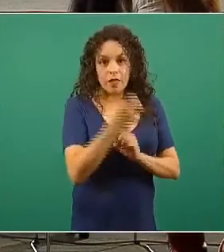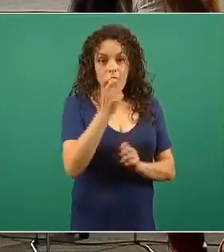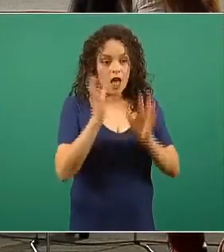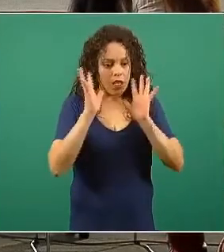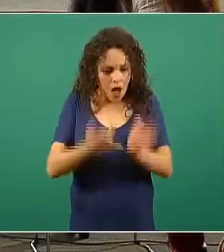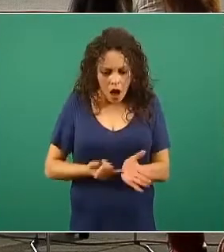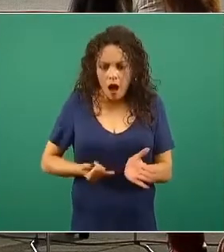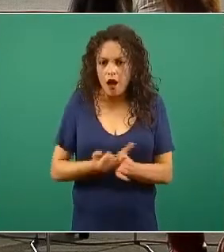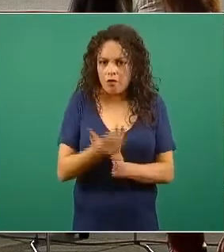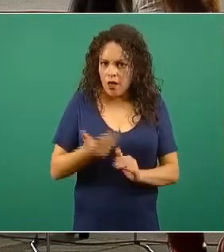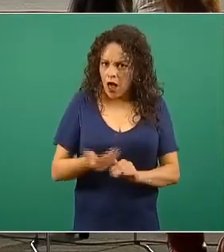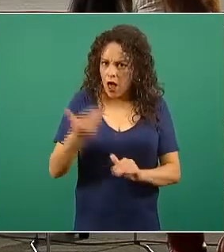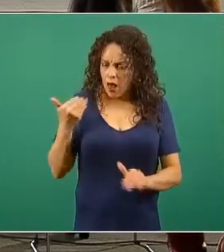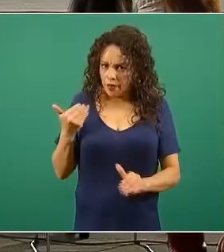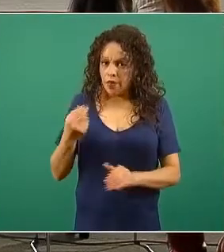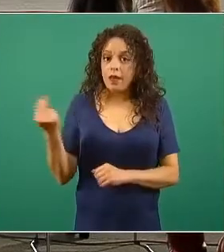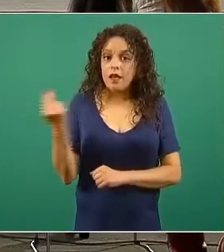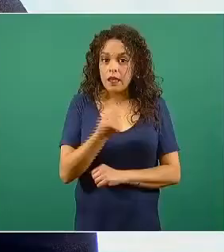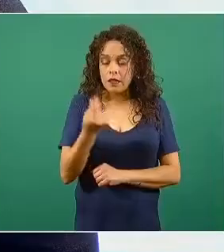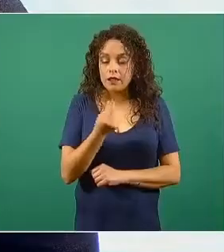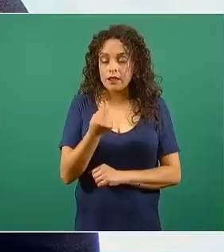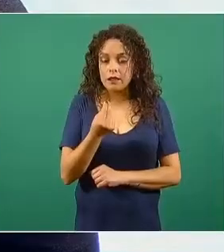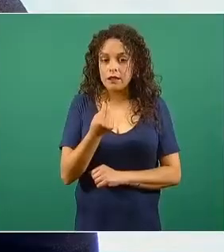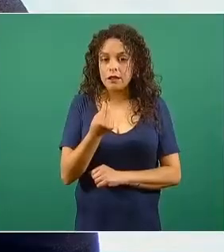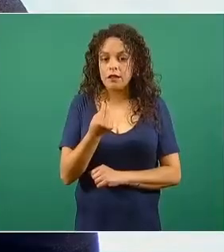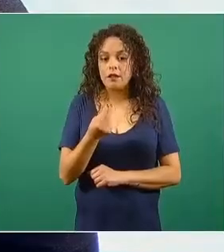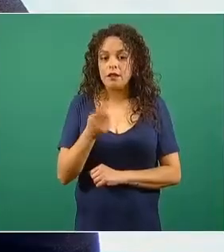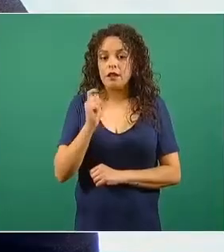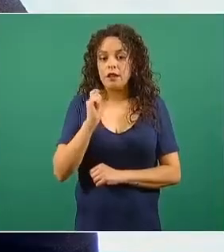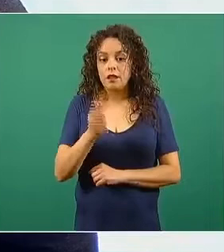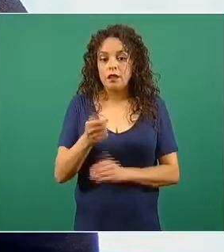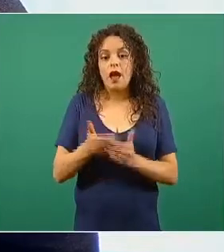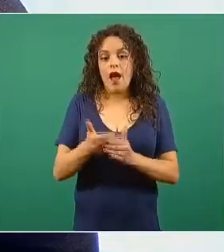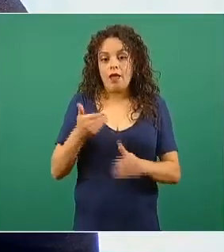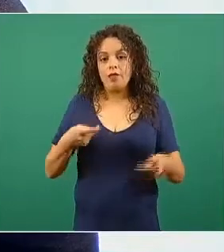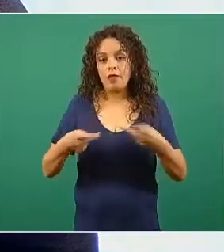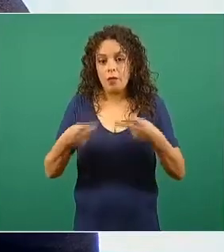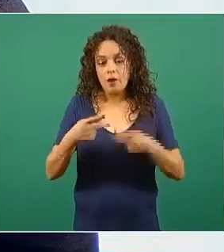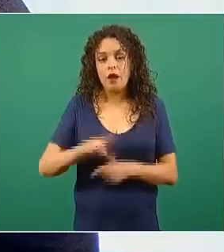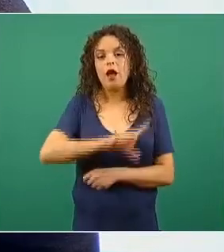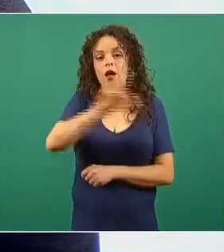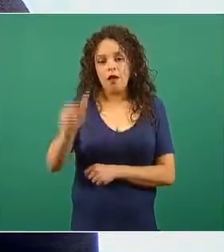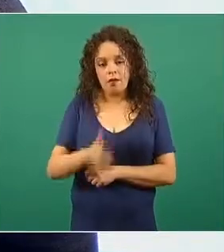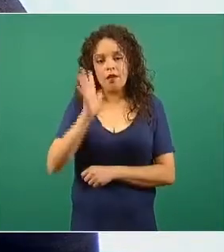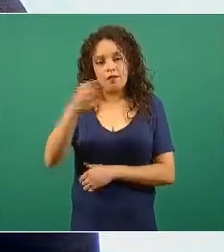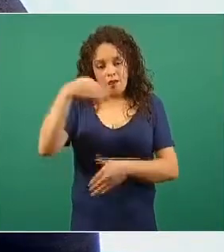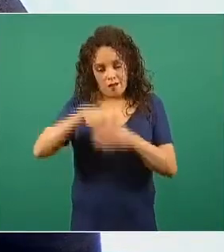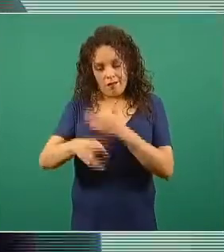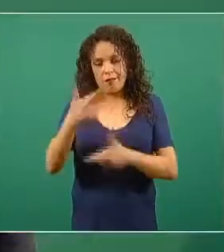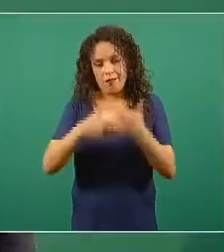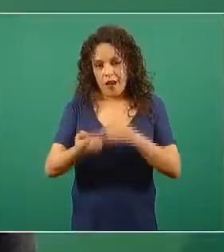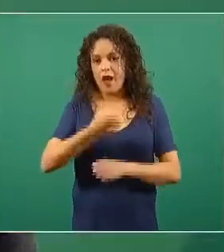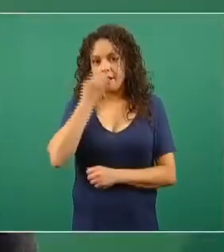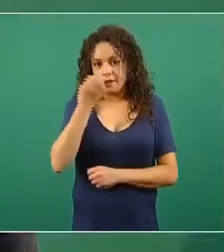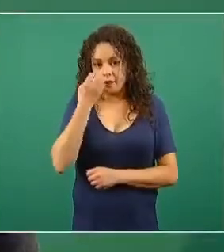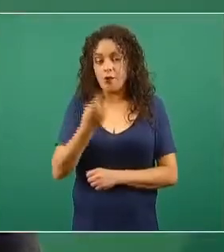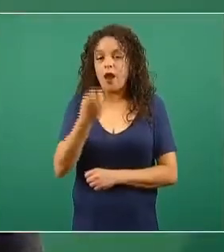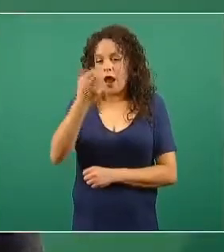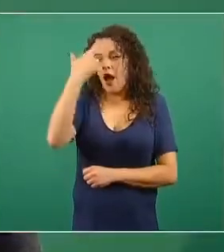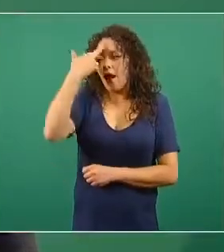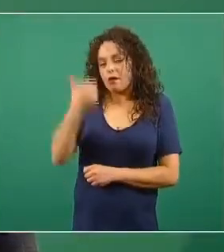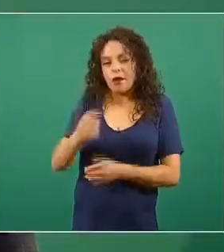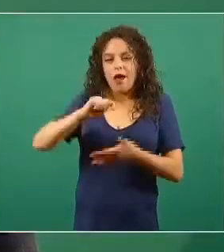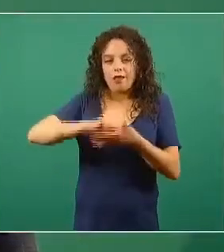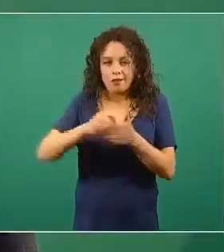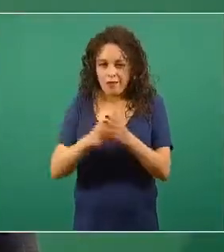implementar en el caso de reactivar las clases. Entonces, estas serían un poco las razones técnicas del por qué